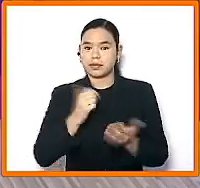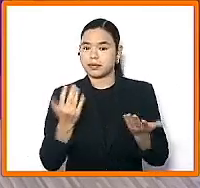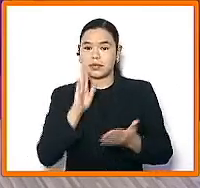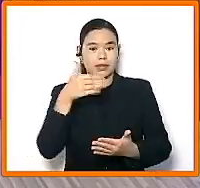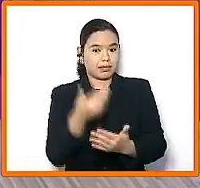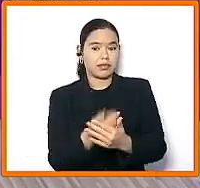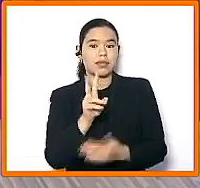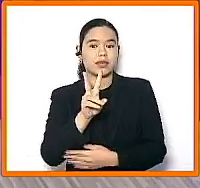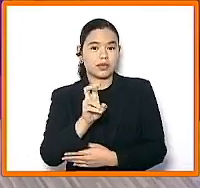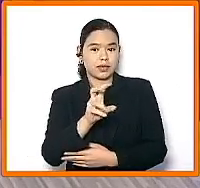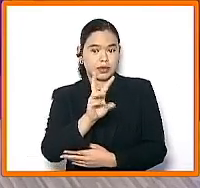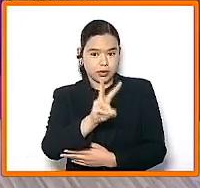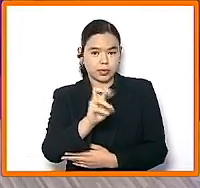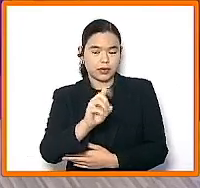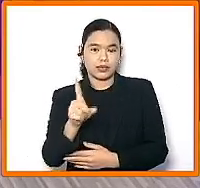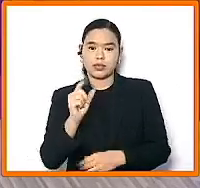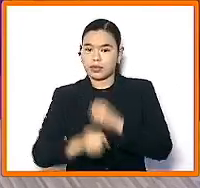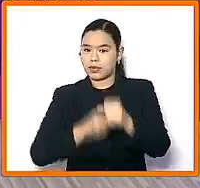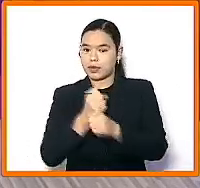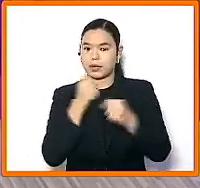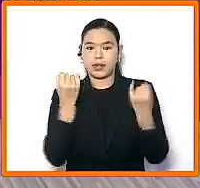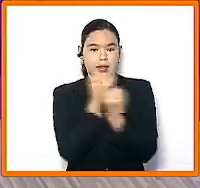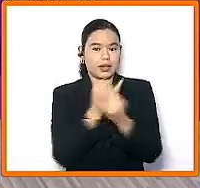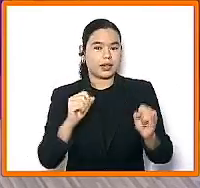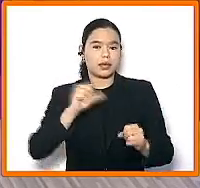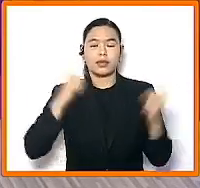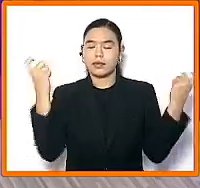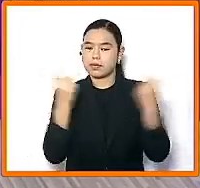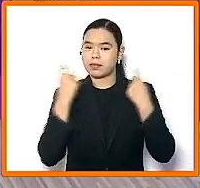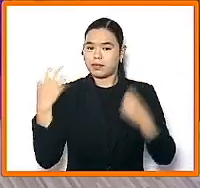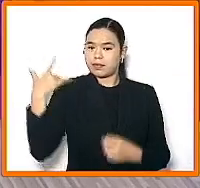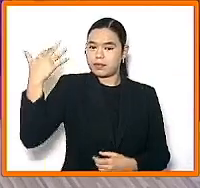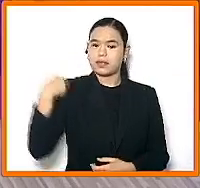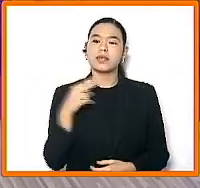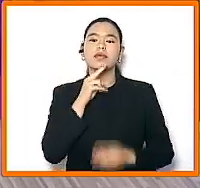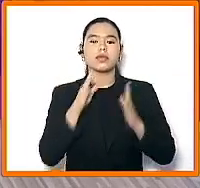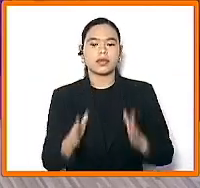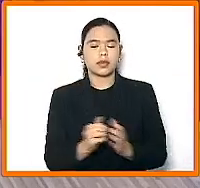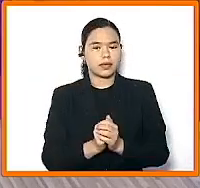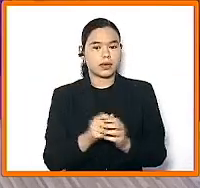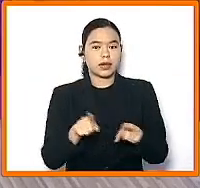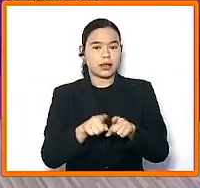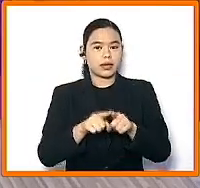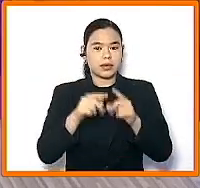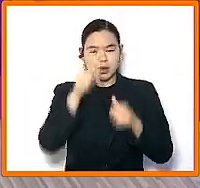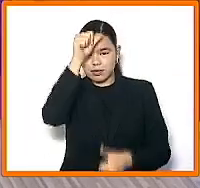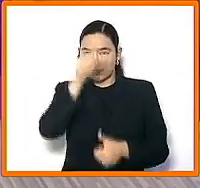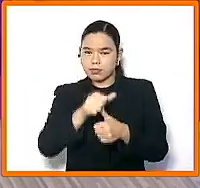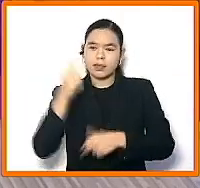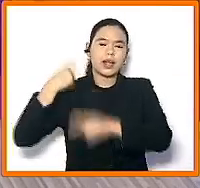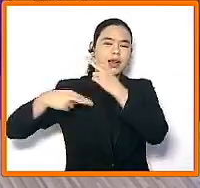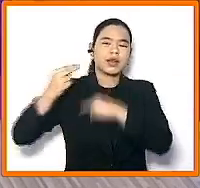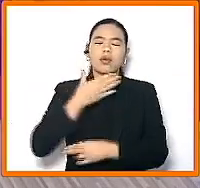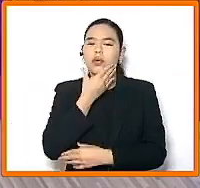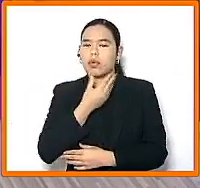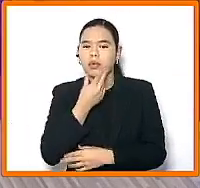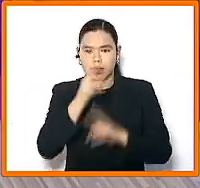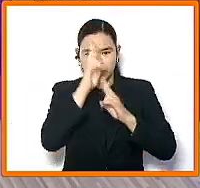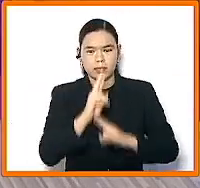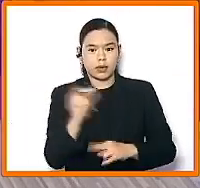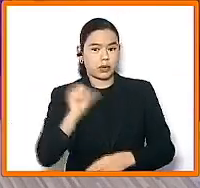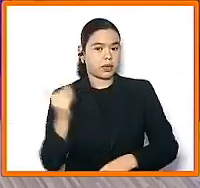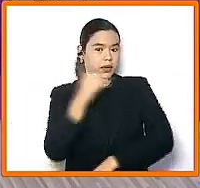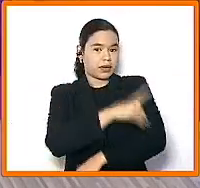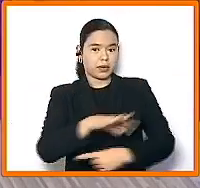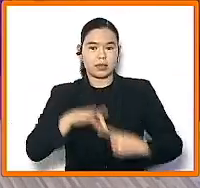Arribamos a los 201 años de independencia. Este día celebramos el orgullo de ser catrachos, invocando el ejemplo de nuestros próceres. Hoy es un día para dar